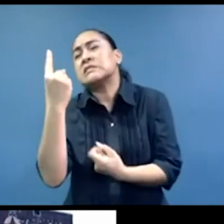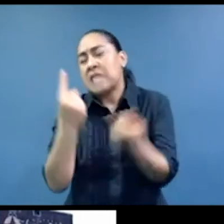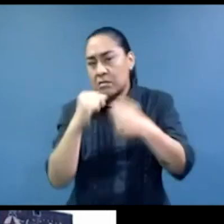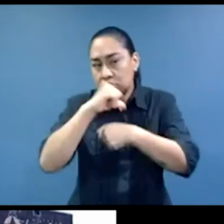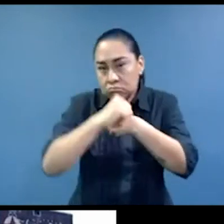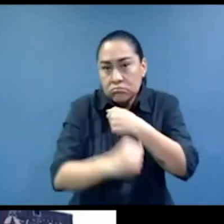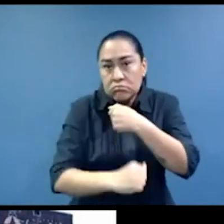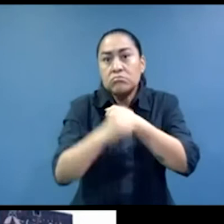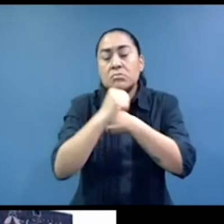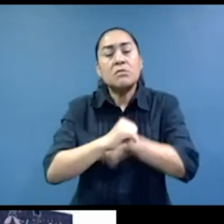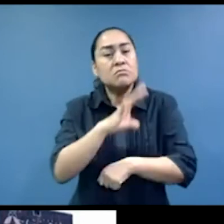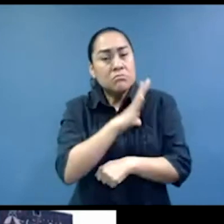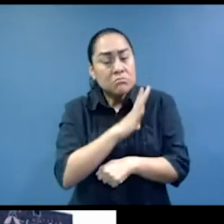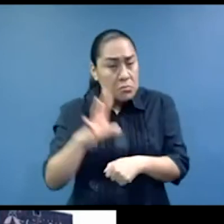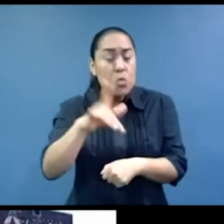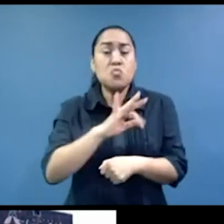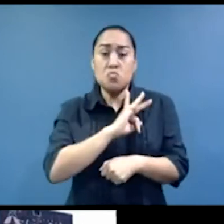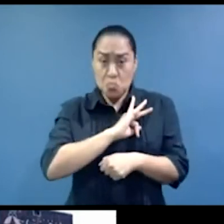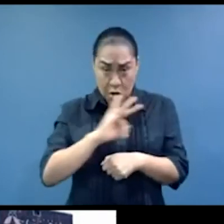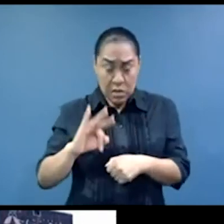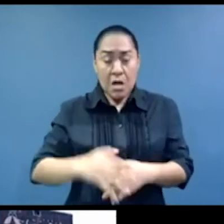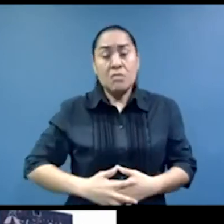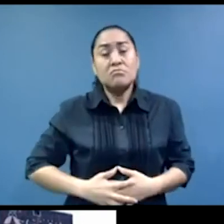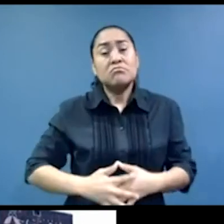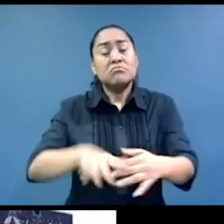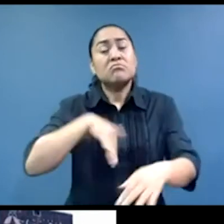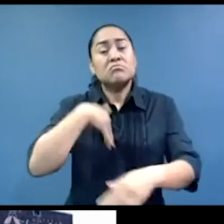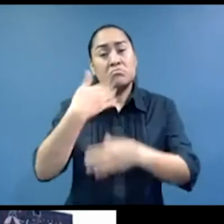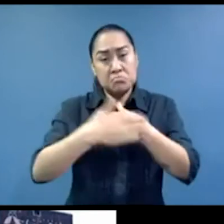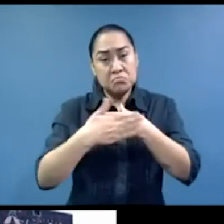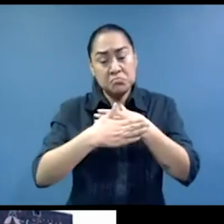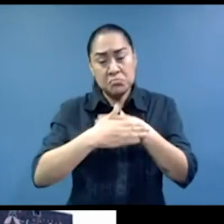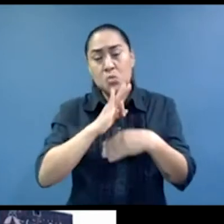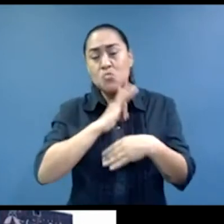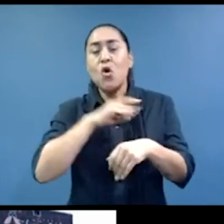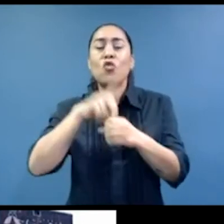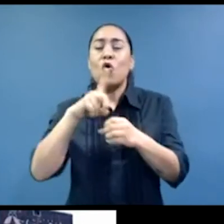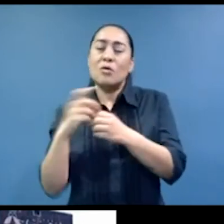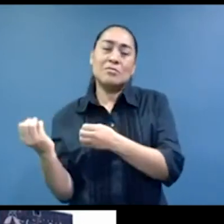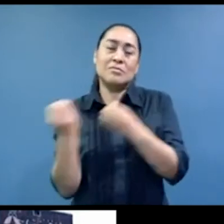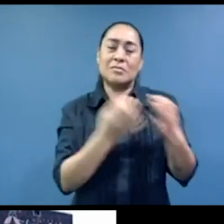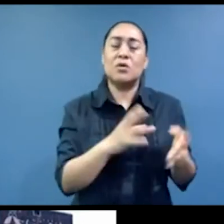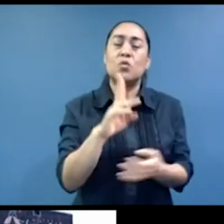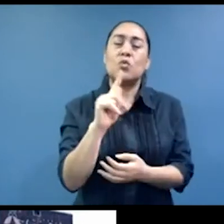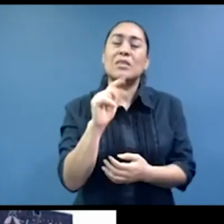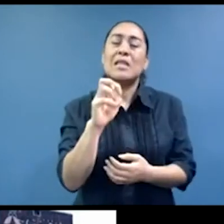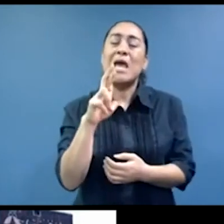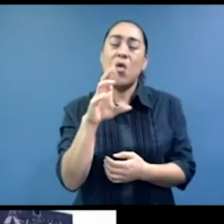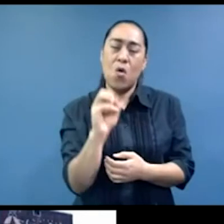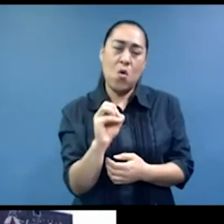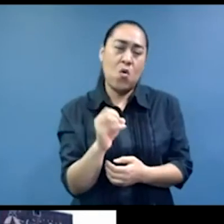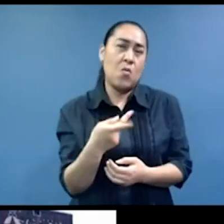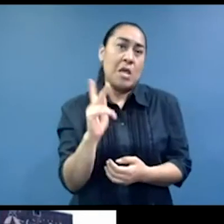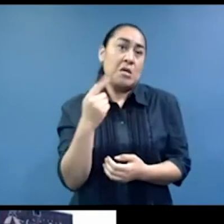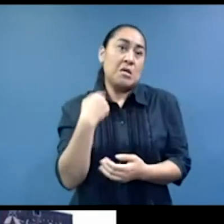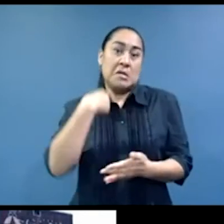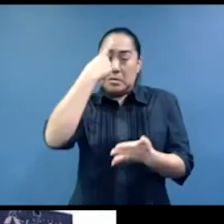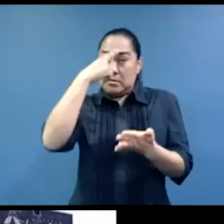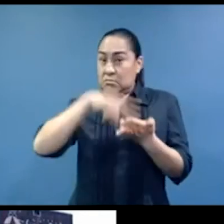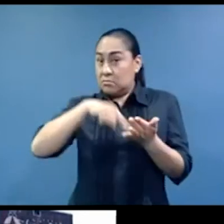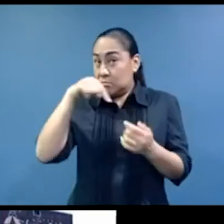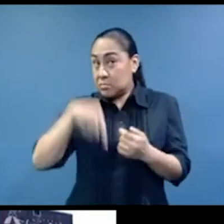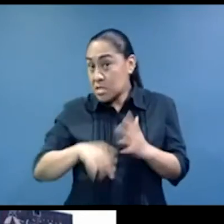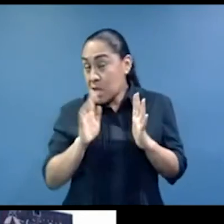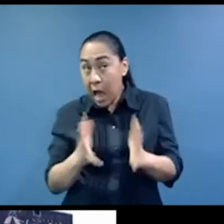pues puedan llevar a término un embarazo con un trasplante de útero. pero pues yo tampoco veo que aquí se esté desarrollando eso para que